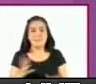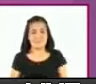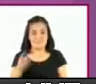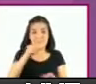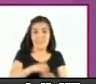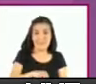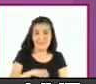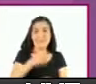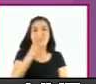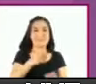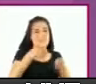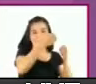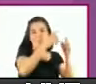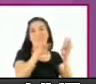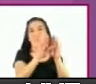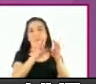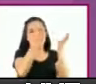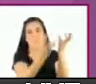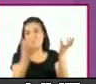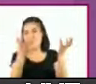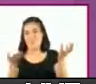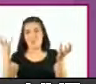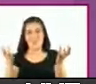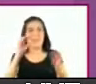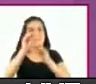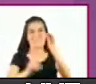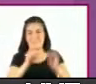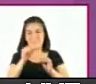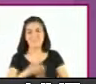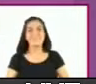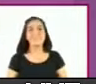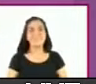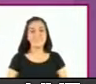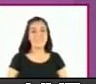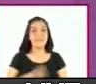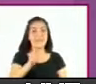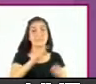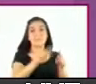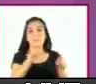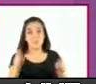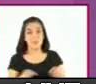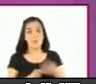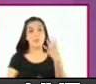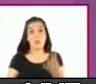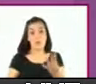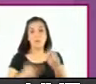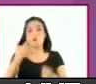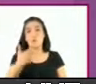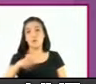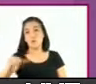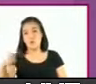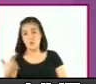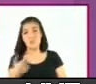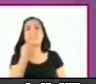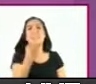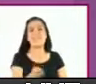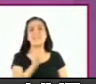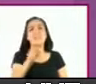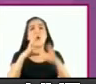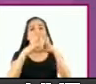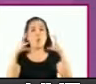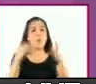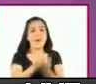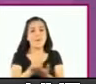integran la tira o el adorno. En la sucesión 4, 8, 12, un globo azul